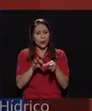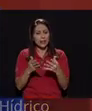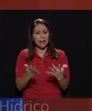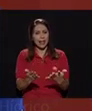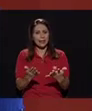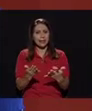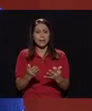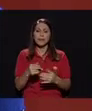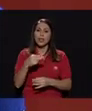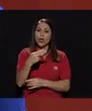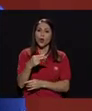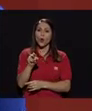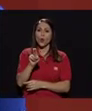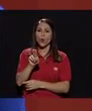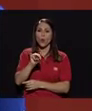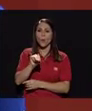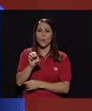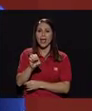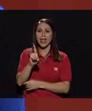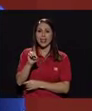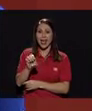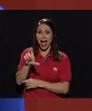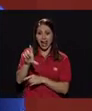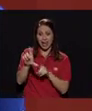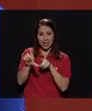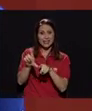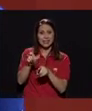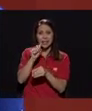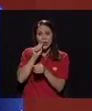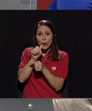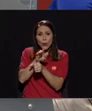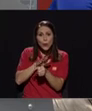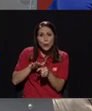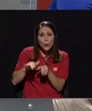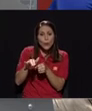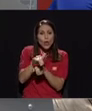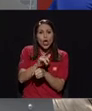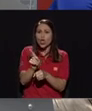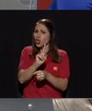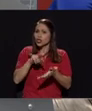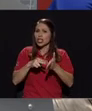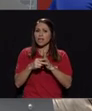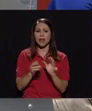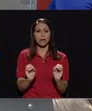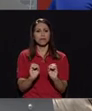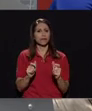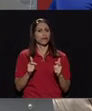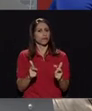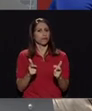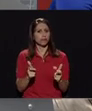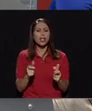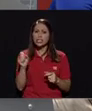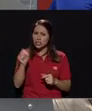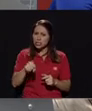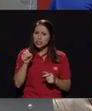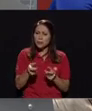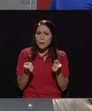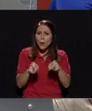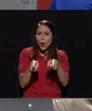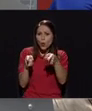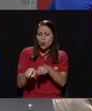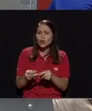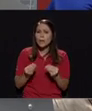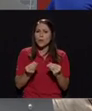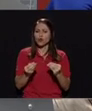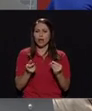importante, Olman, que los humedales no son áreas que no producen riqueza, producen mucha riqueza, y que precisamente